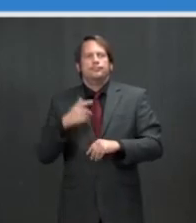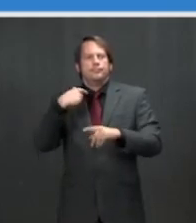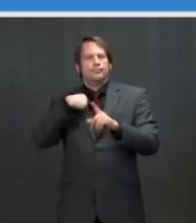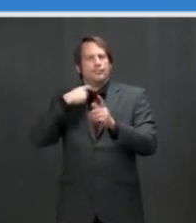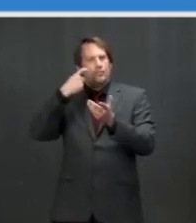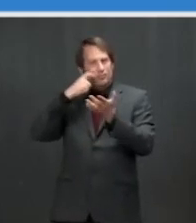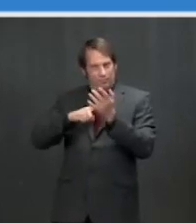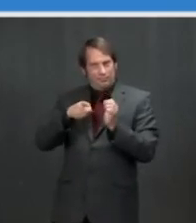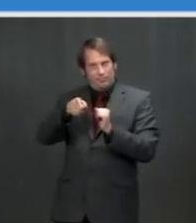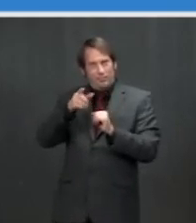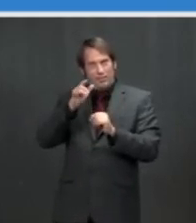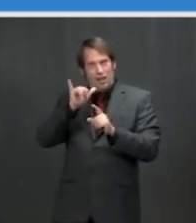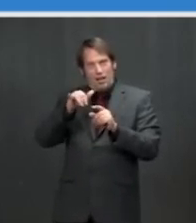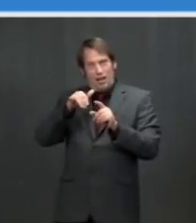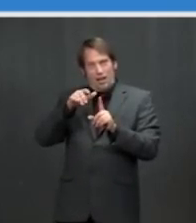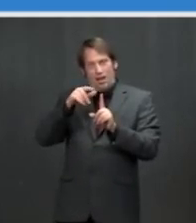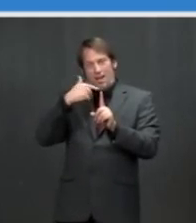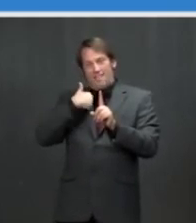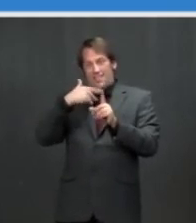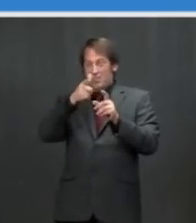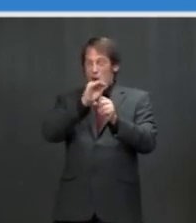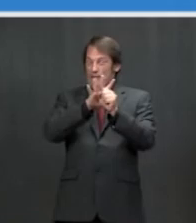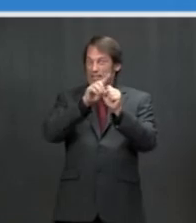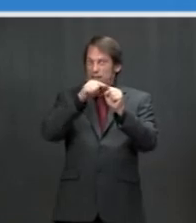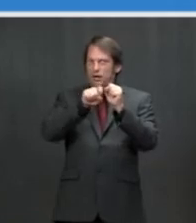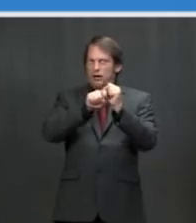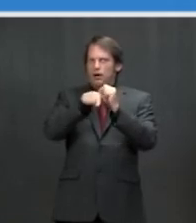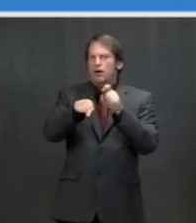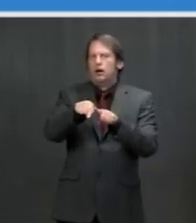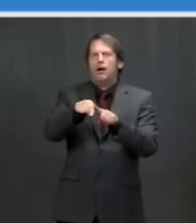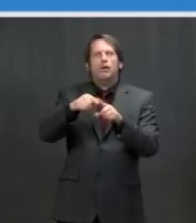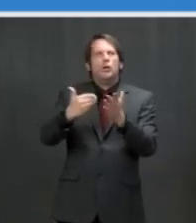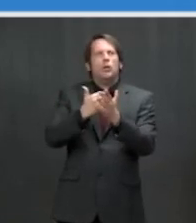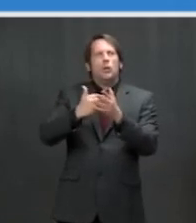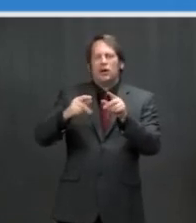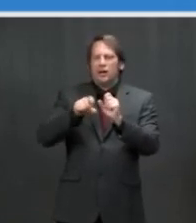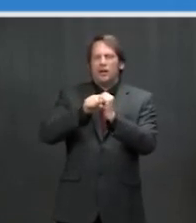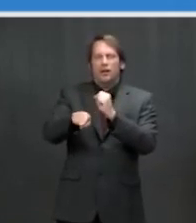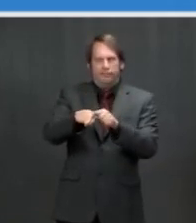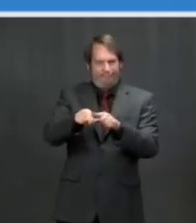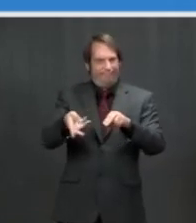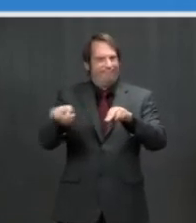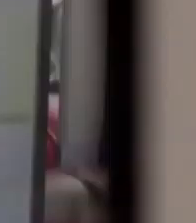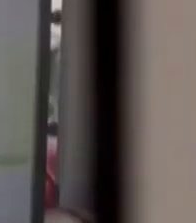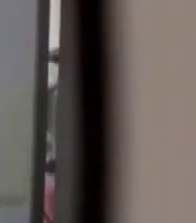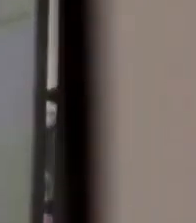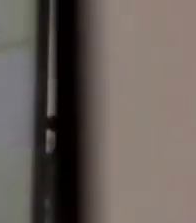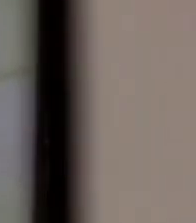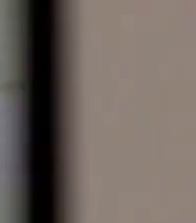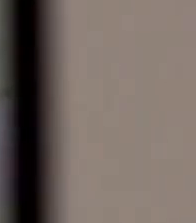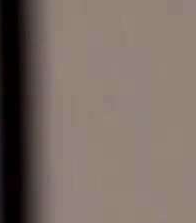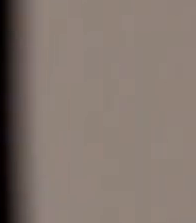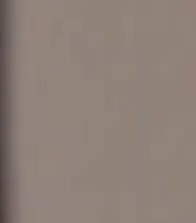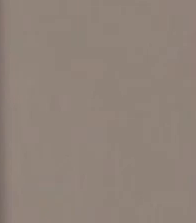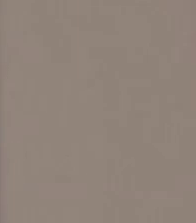mutación del coronavirus identificada en el reino unido se proyecta con predominio en el país e instó a la población a darse la vacuna